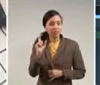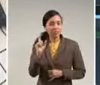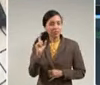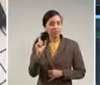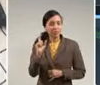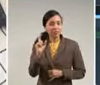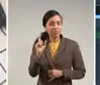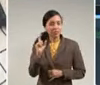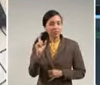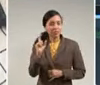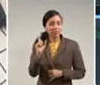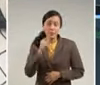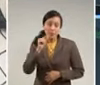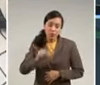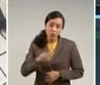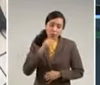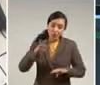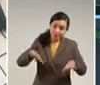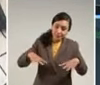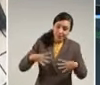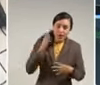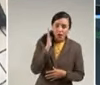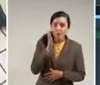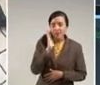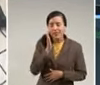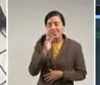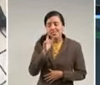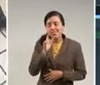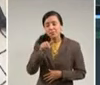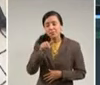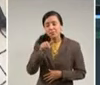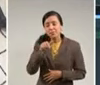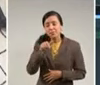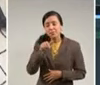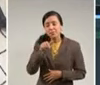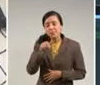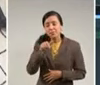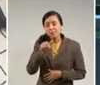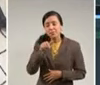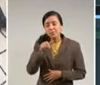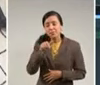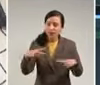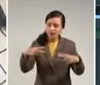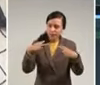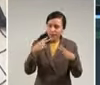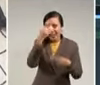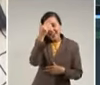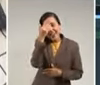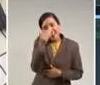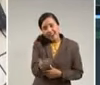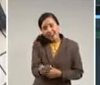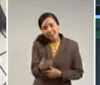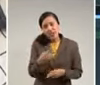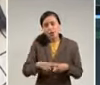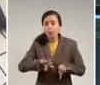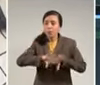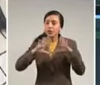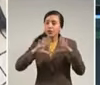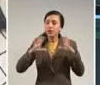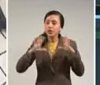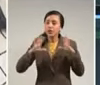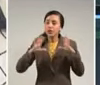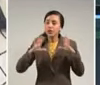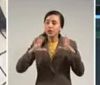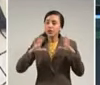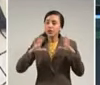la teleaudiencia del país, los televidentes que ahora están en la sintonía. Muchísimas gracias. En nombre de todo el equipo que me acompaña,